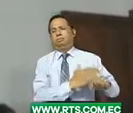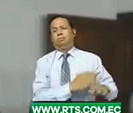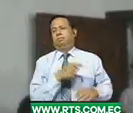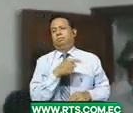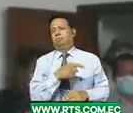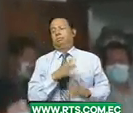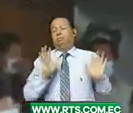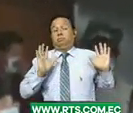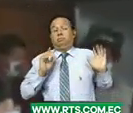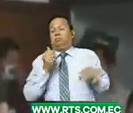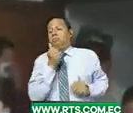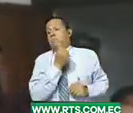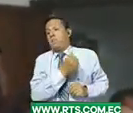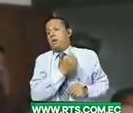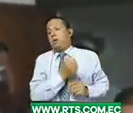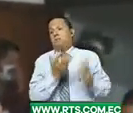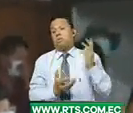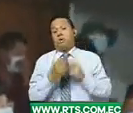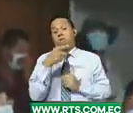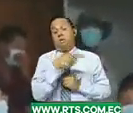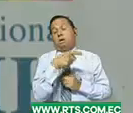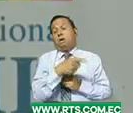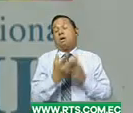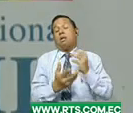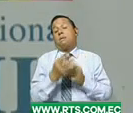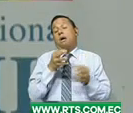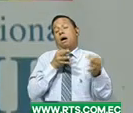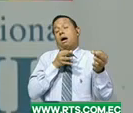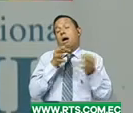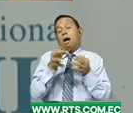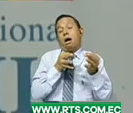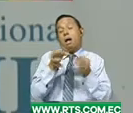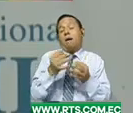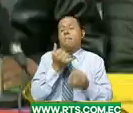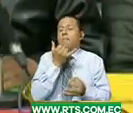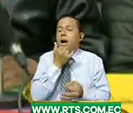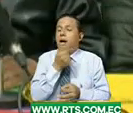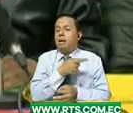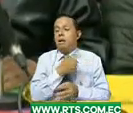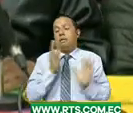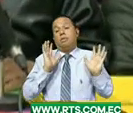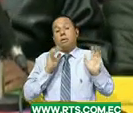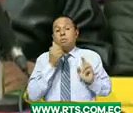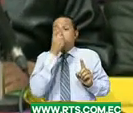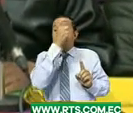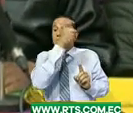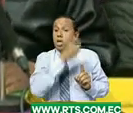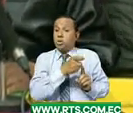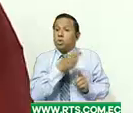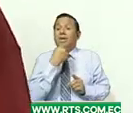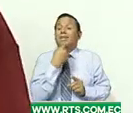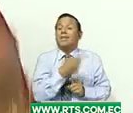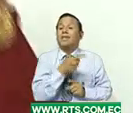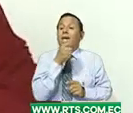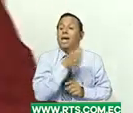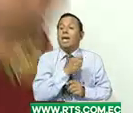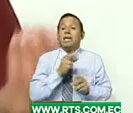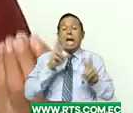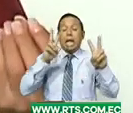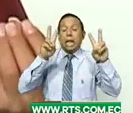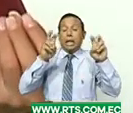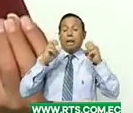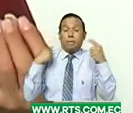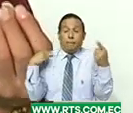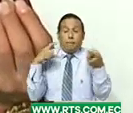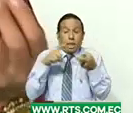que podría tratarse de un problema de interpretación al ser la asambleísta una persona quichuahablante. Que ella no está